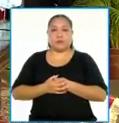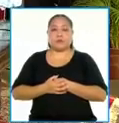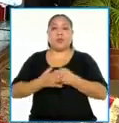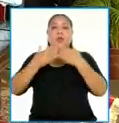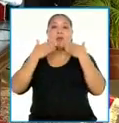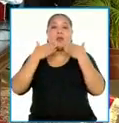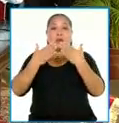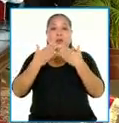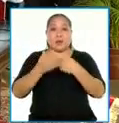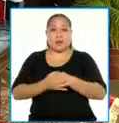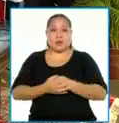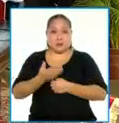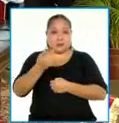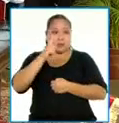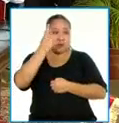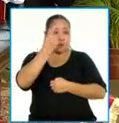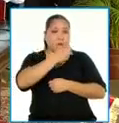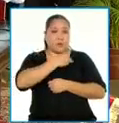Muchas gracias, Premier.